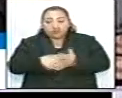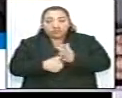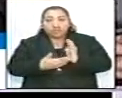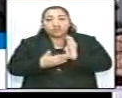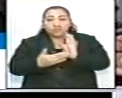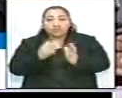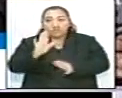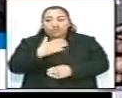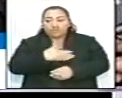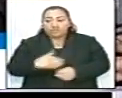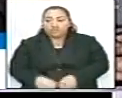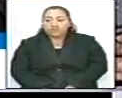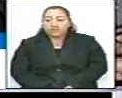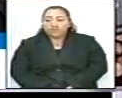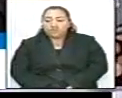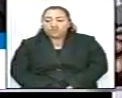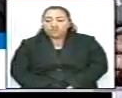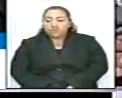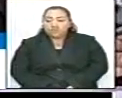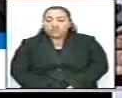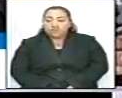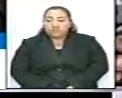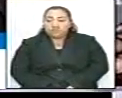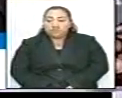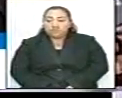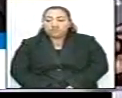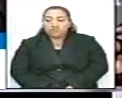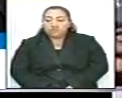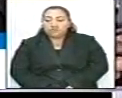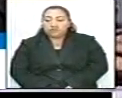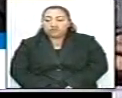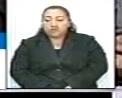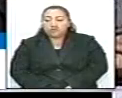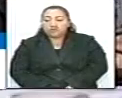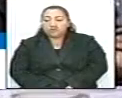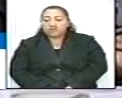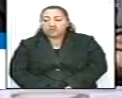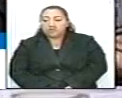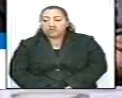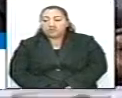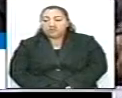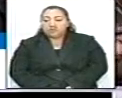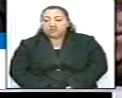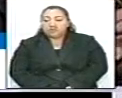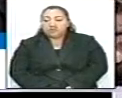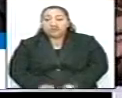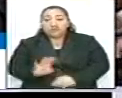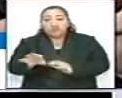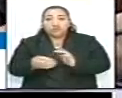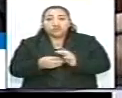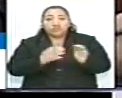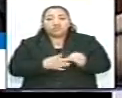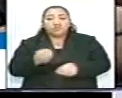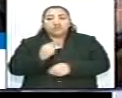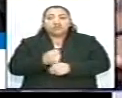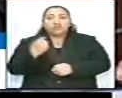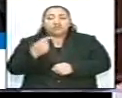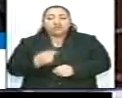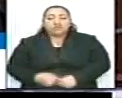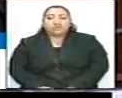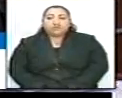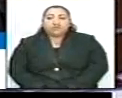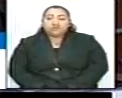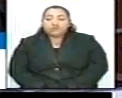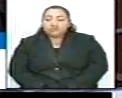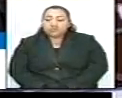presidencia, y solicito que lo incorporáramos dentro del plan de trabajo y ser no solamente ir